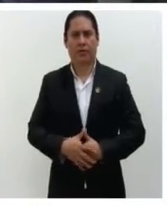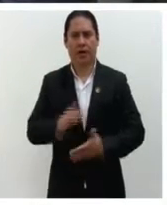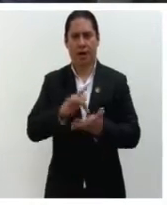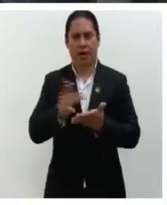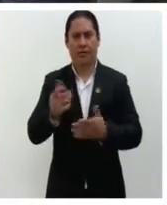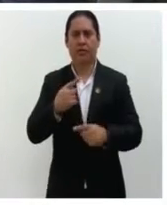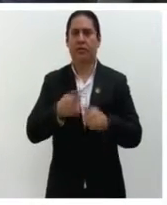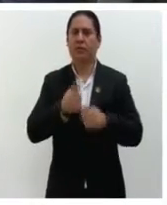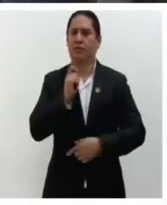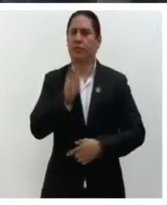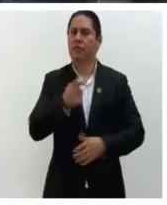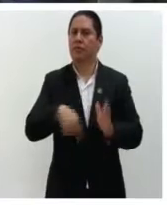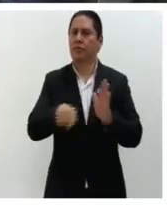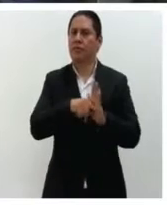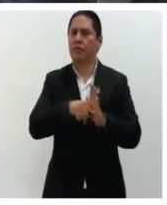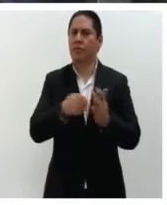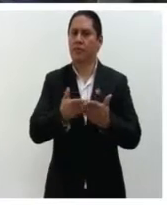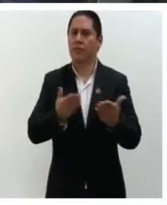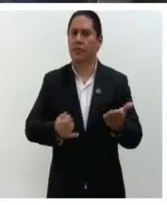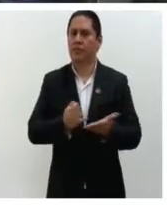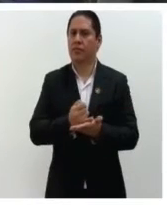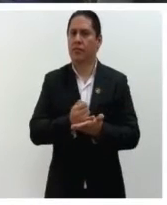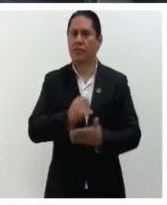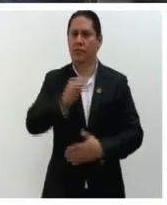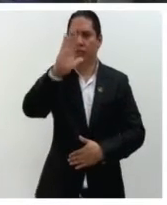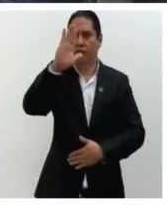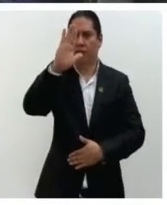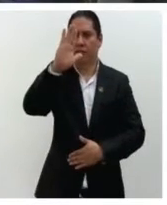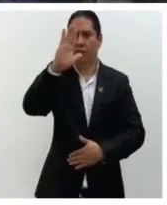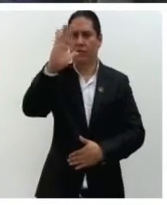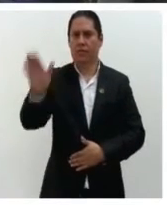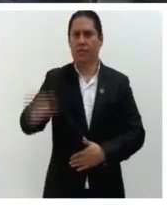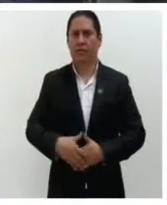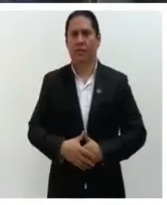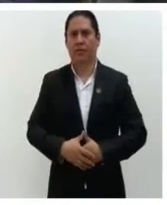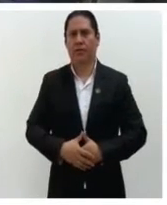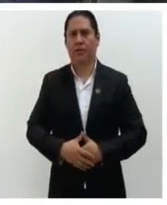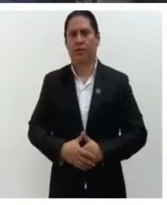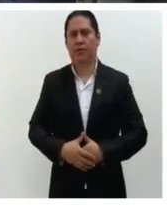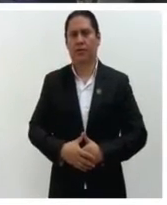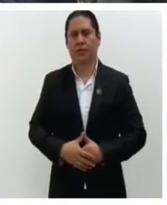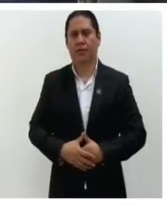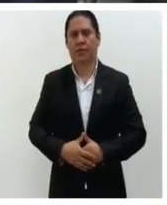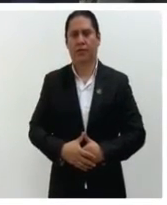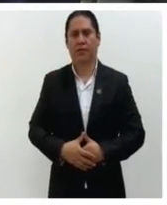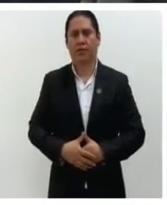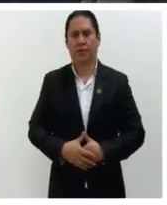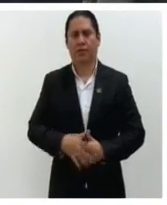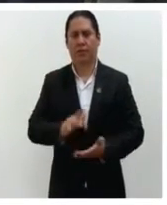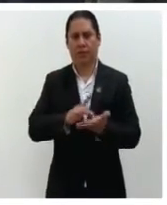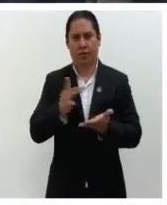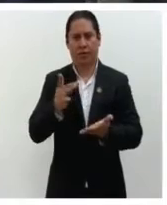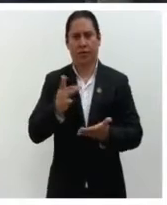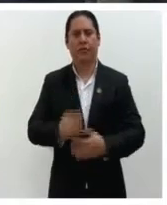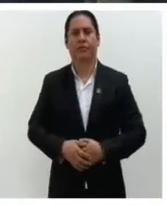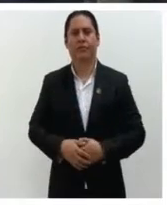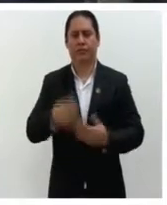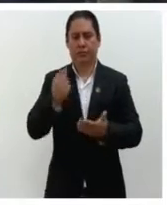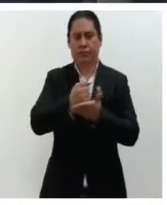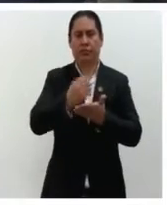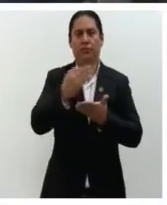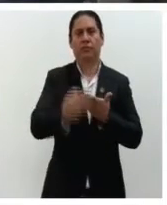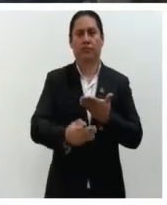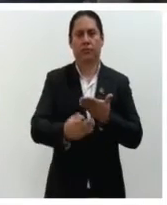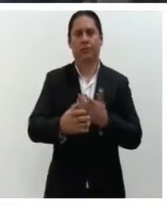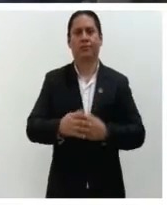gracias. Quienes estén por la negativa, manifiéstenlo levantando la mano. Muchas gracias. Aprobado